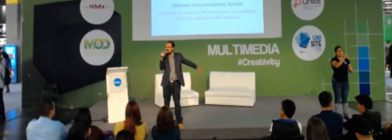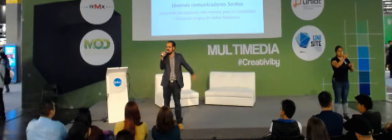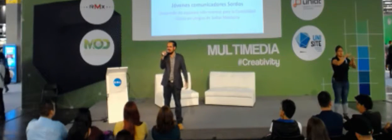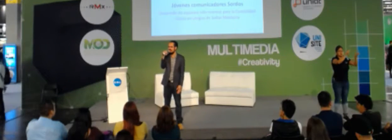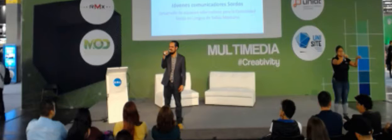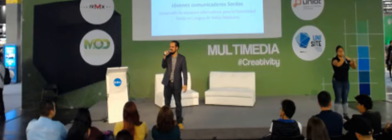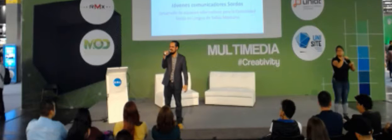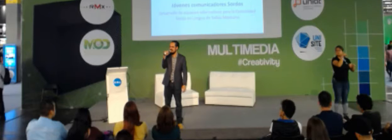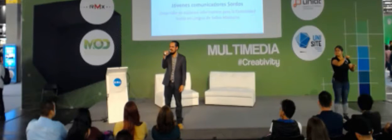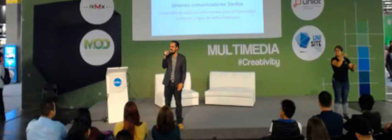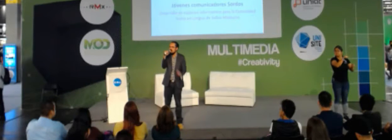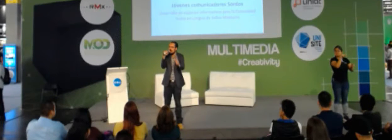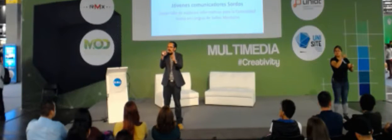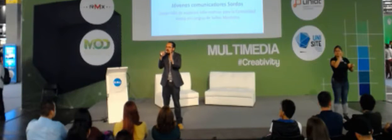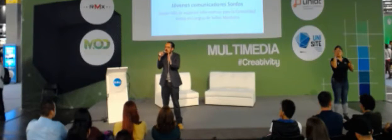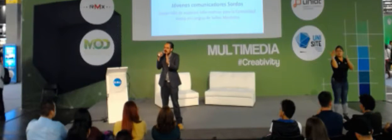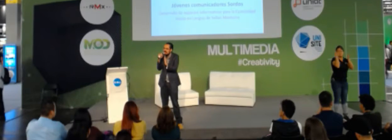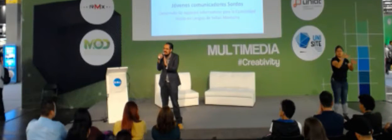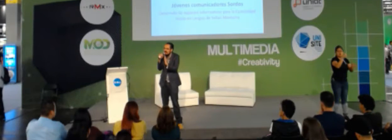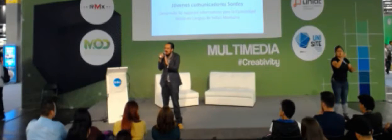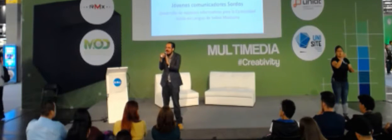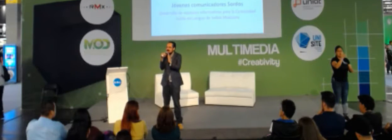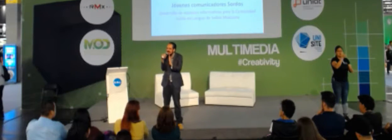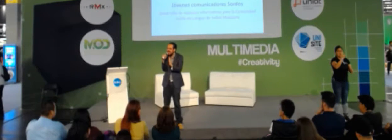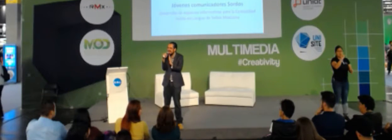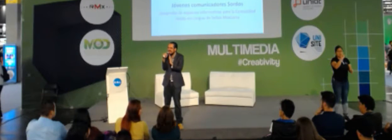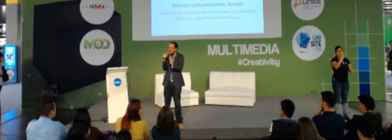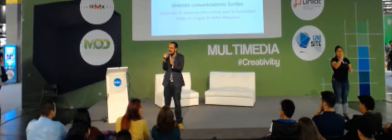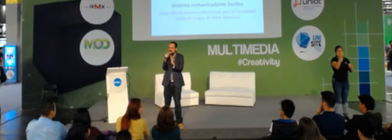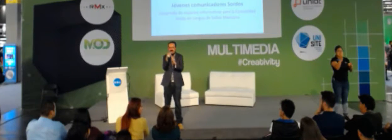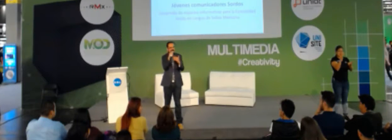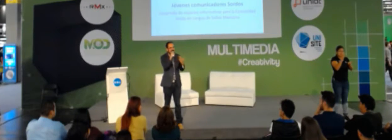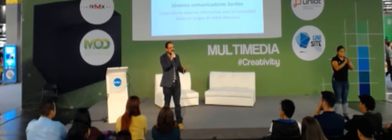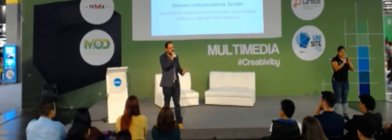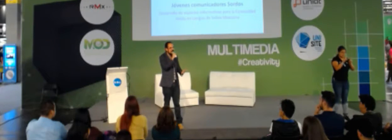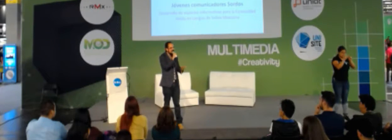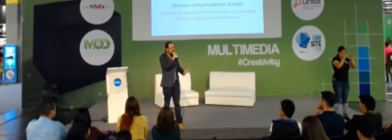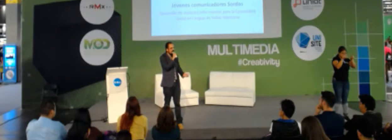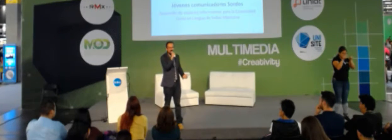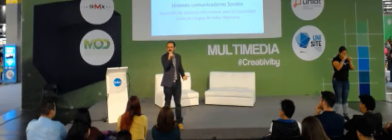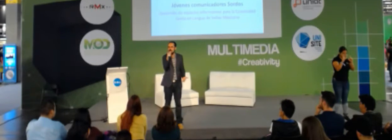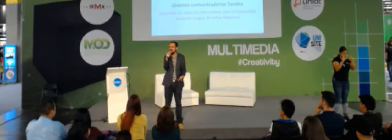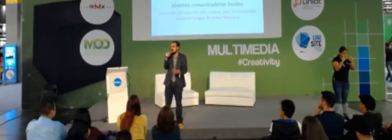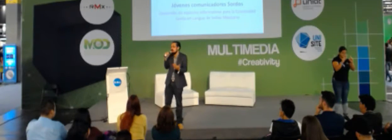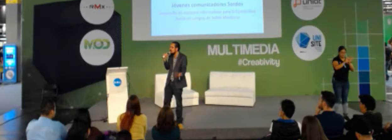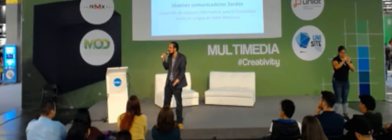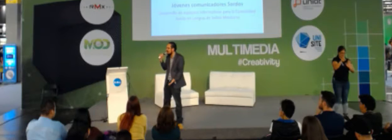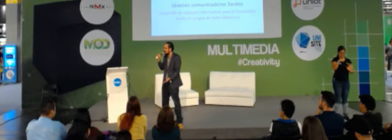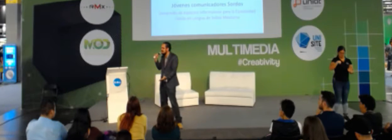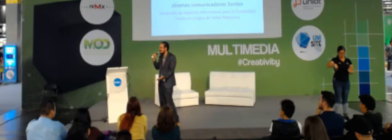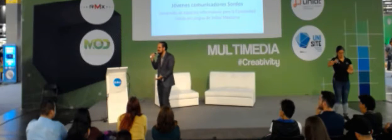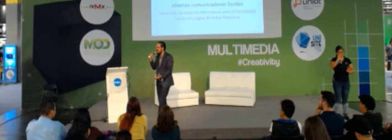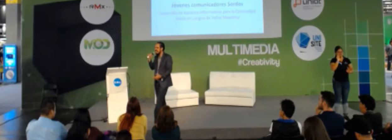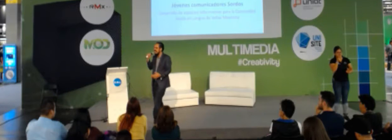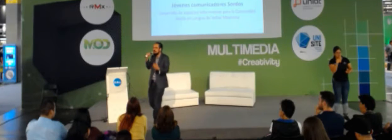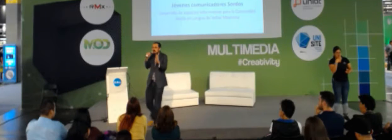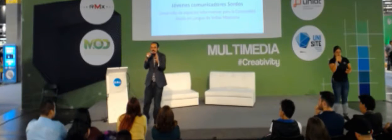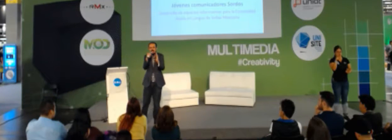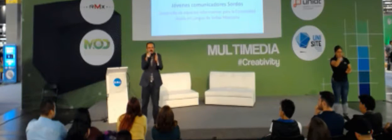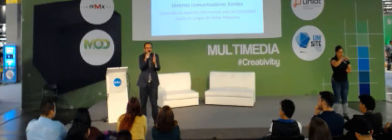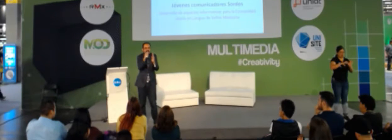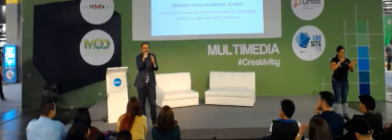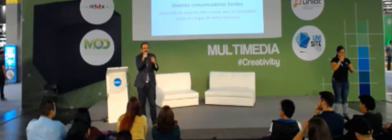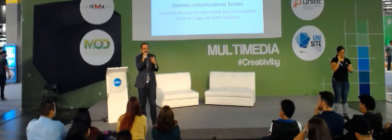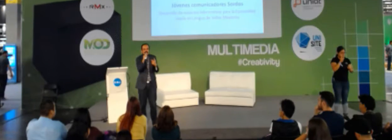Lolita Ayala. Y el cuadrito súper chiquito que aparte, para quienes convivimos con sordos o somos sordos, es un cuadrito